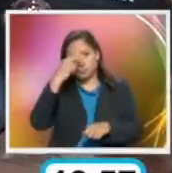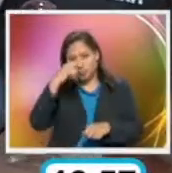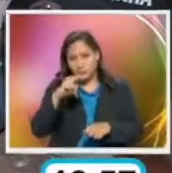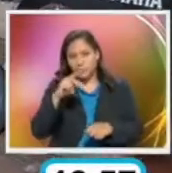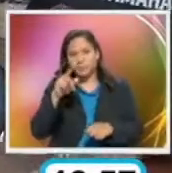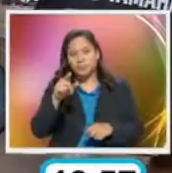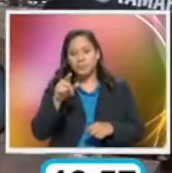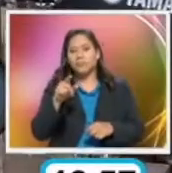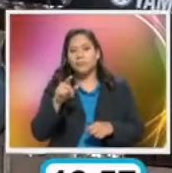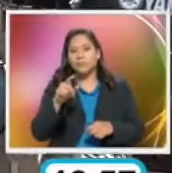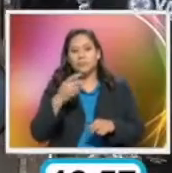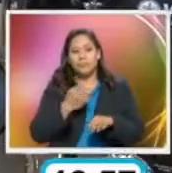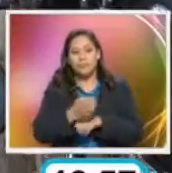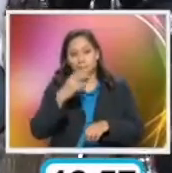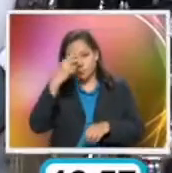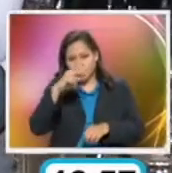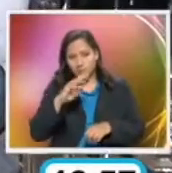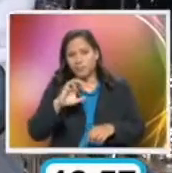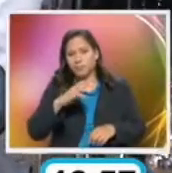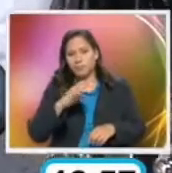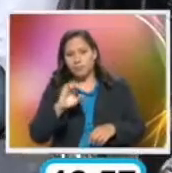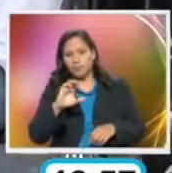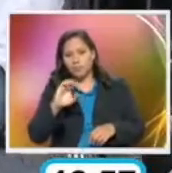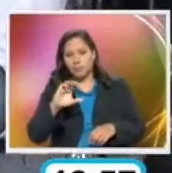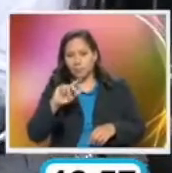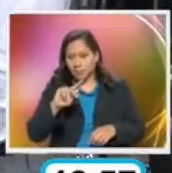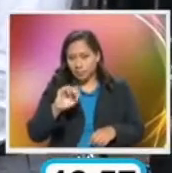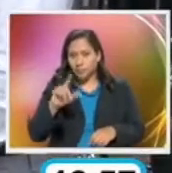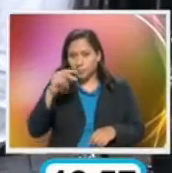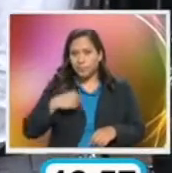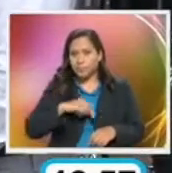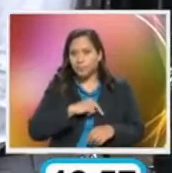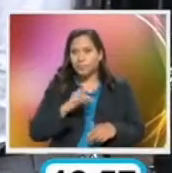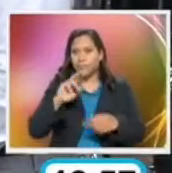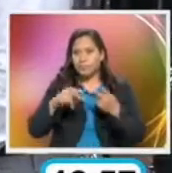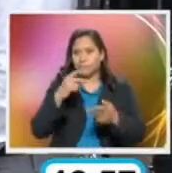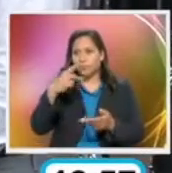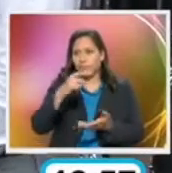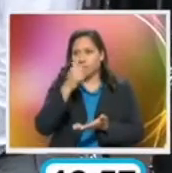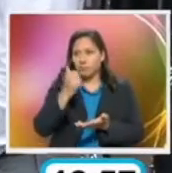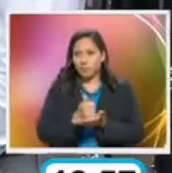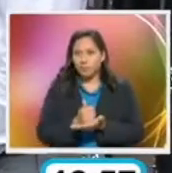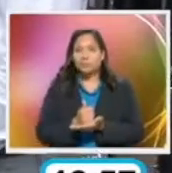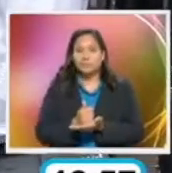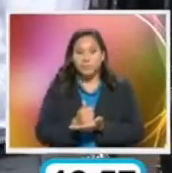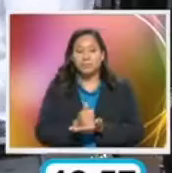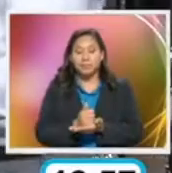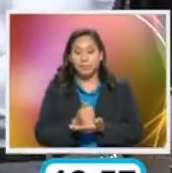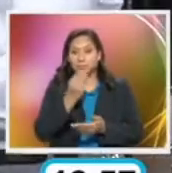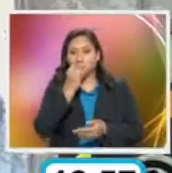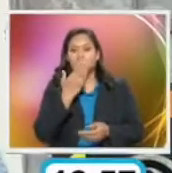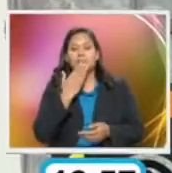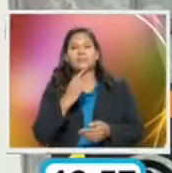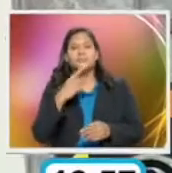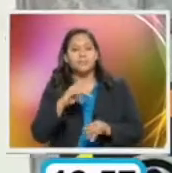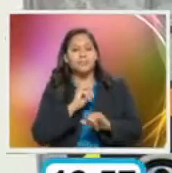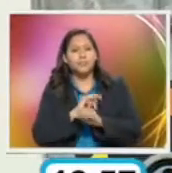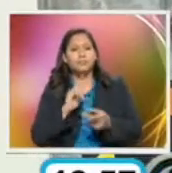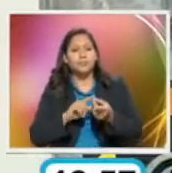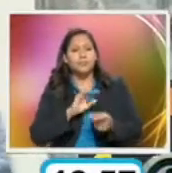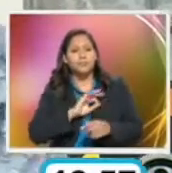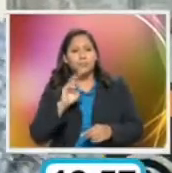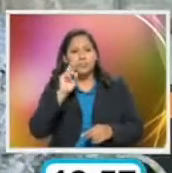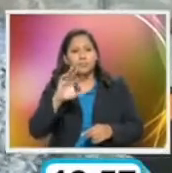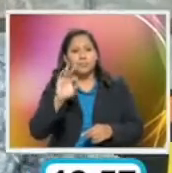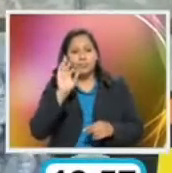que son de Estado de México, de Melchor Ocampo. Vamos a ir a tocar a la ciudad de ellos. a Ah, compartir. fantástico, Sí. fantástico. Oigan, ¿y en redes sociales dónde los podemos